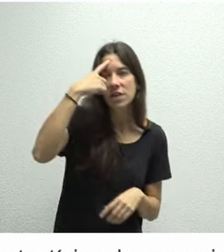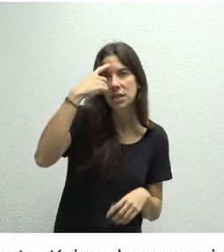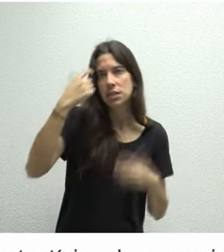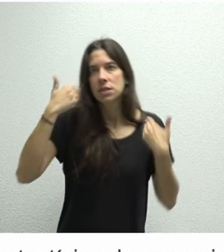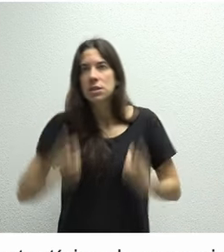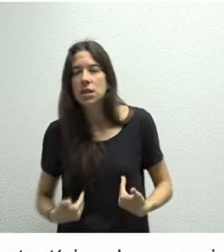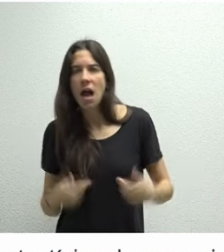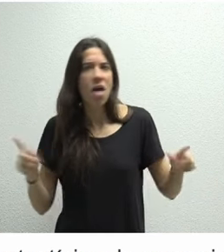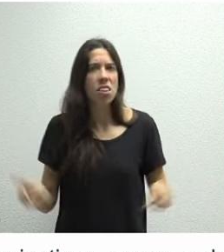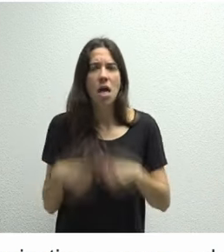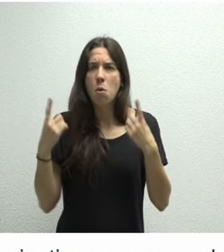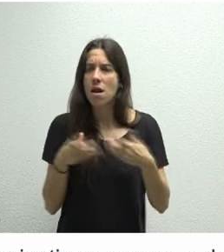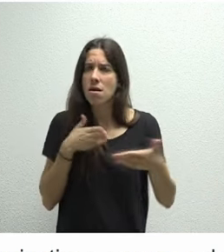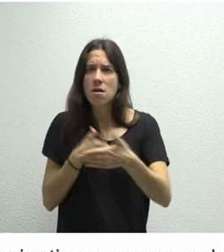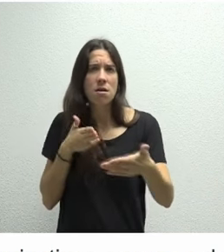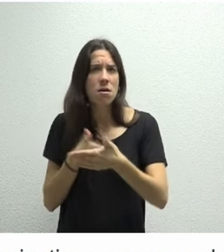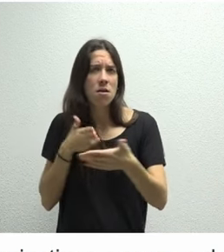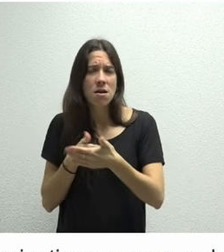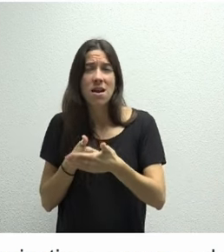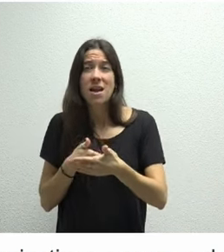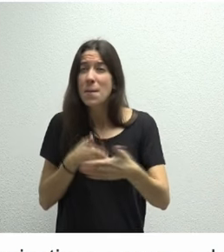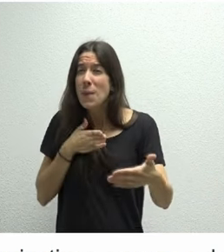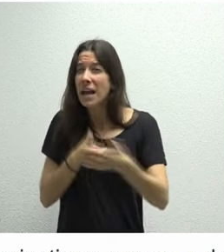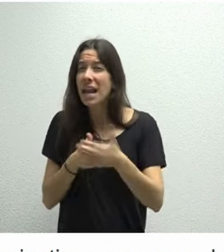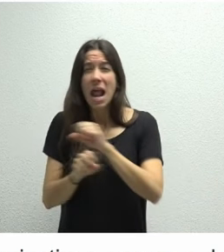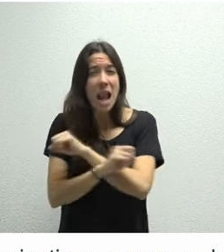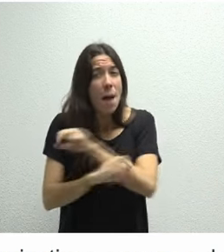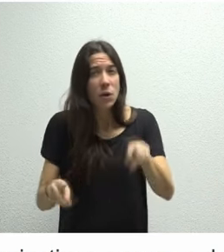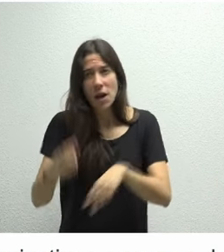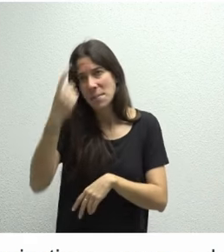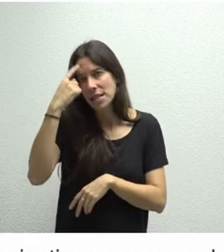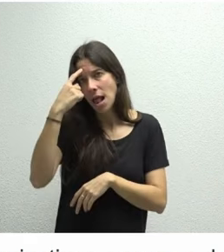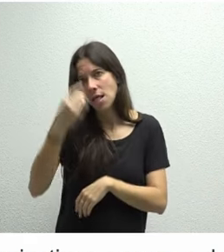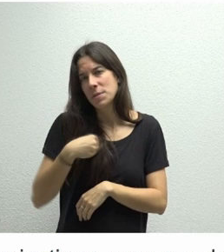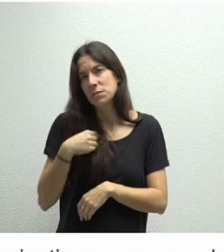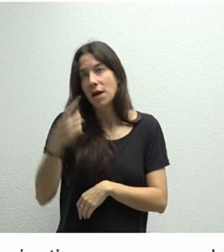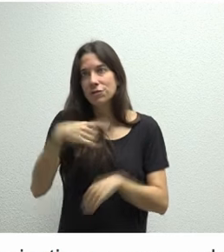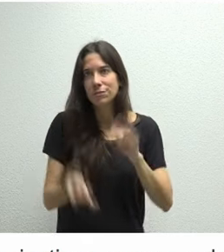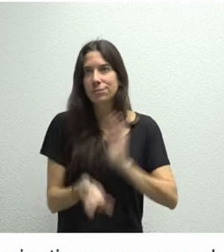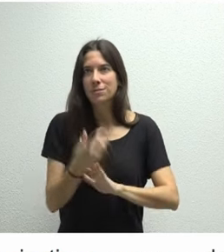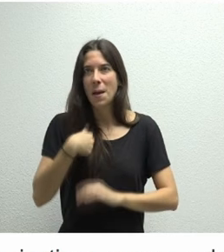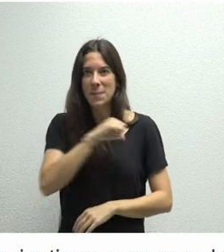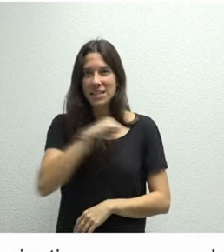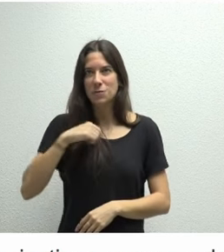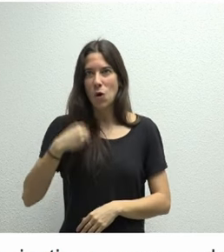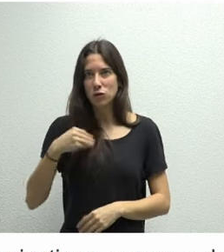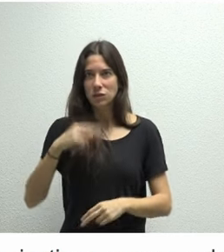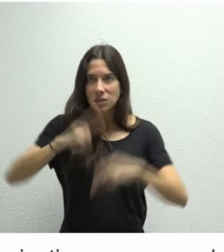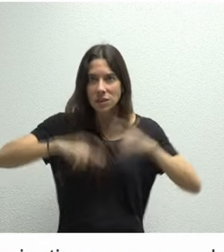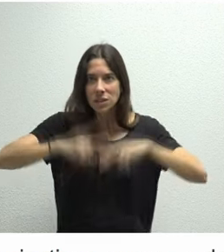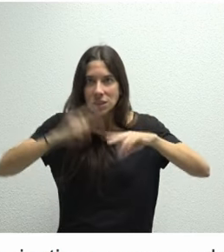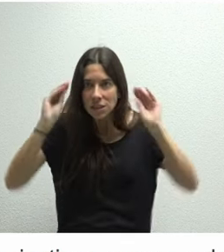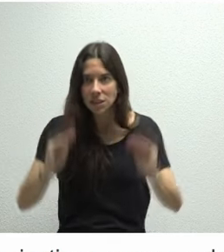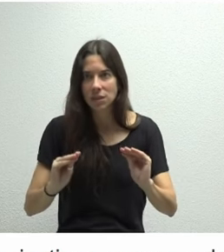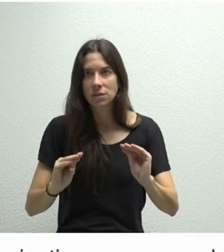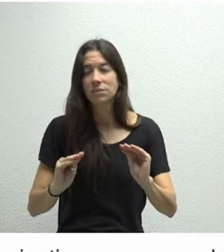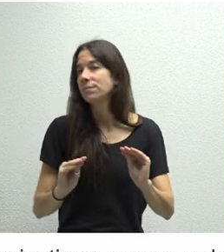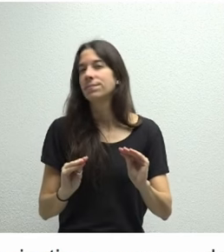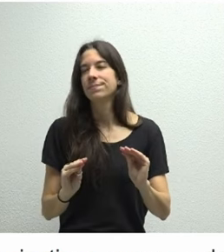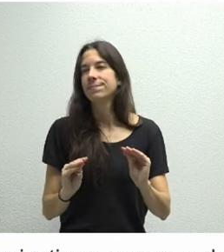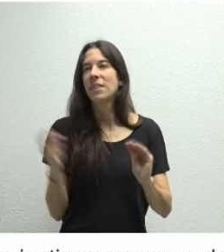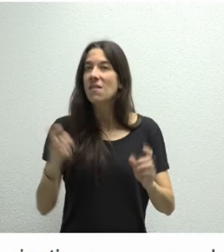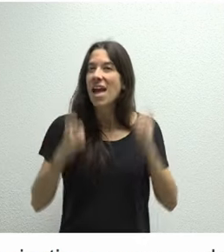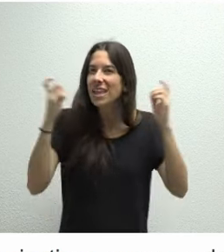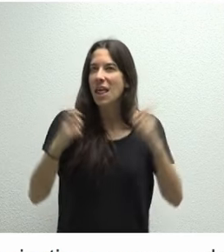barreras que nos pueden ocurrir en la vida son las mentales vale las que hemos creado nosotros mismos entonces hemos intentado que no hubiera